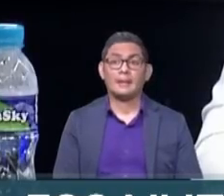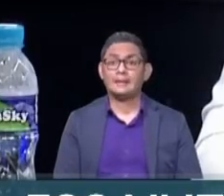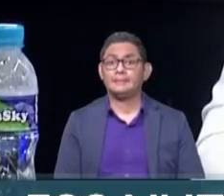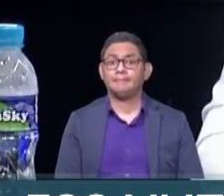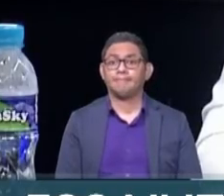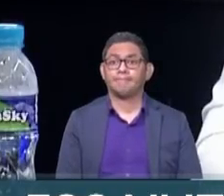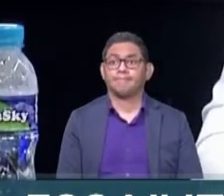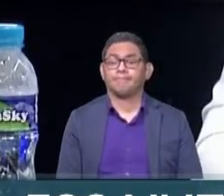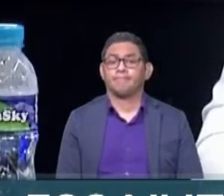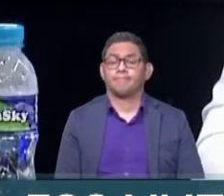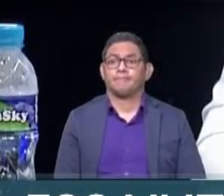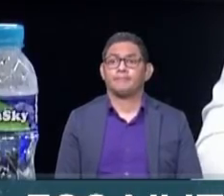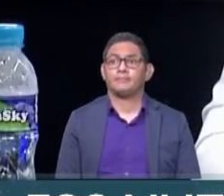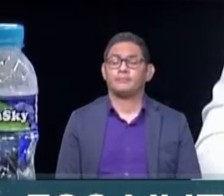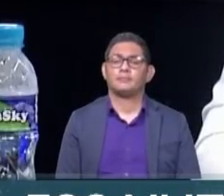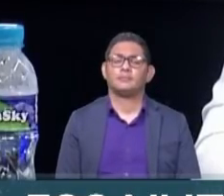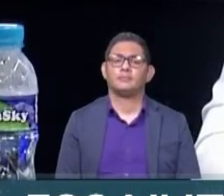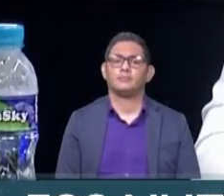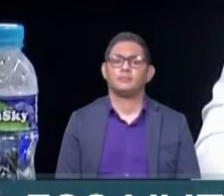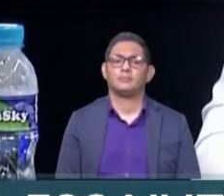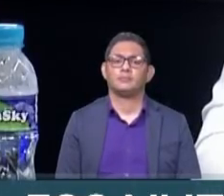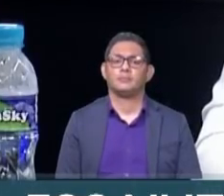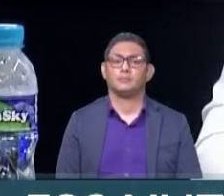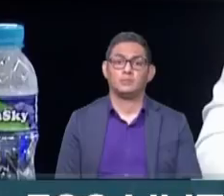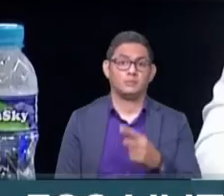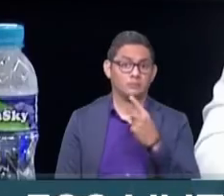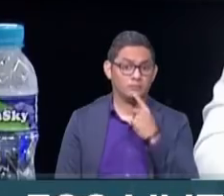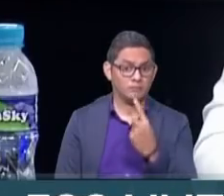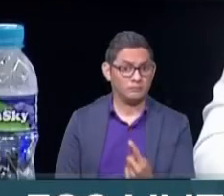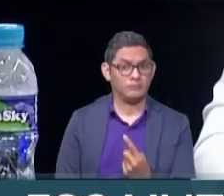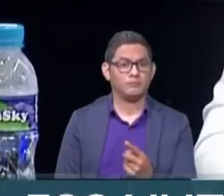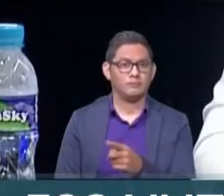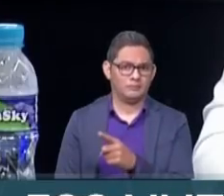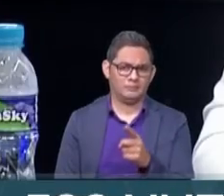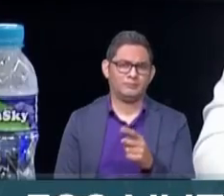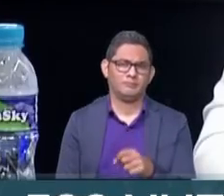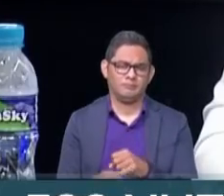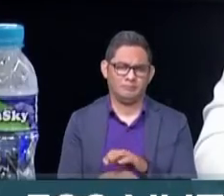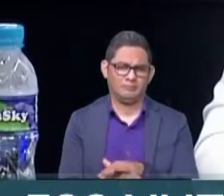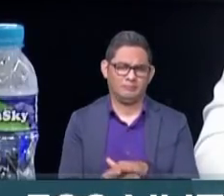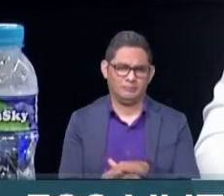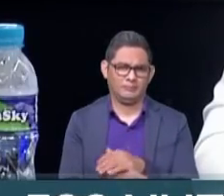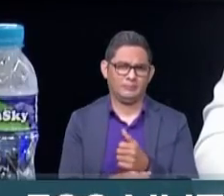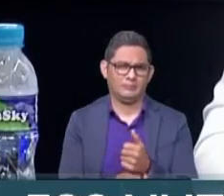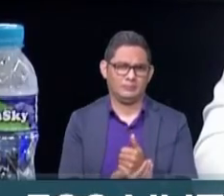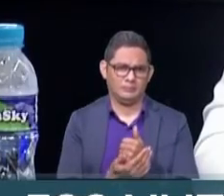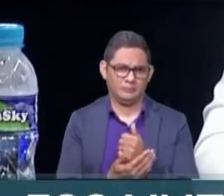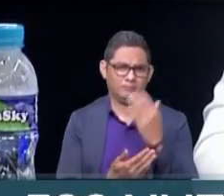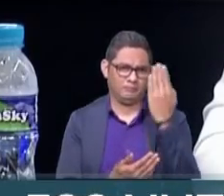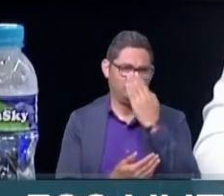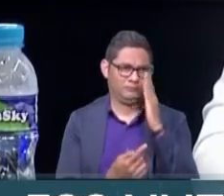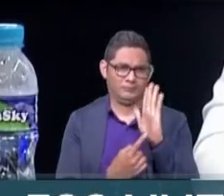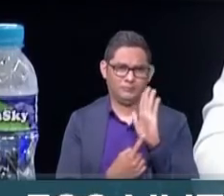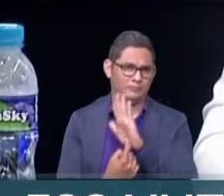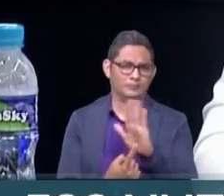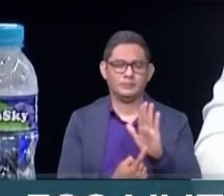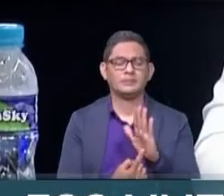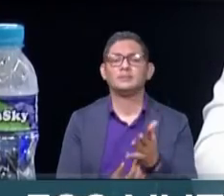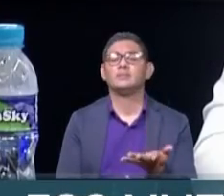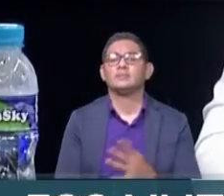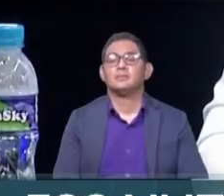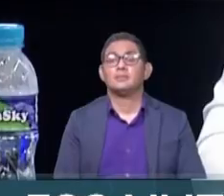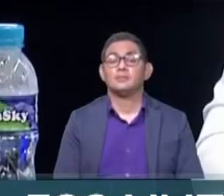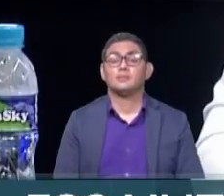bien importante resaltar e insistir y que ustedes nos ayuden como medios de comunicación a que